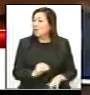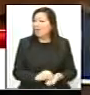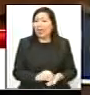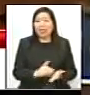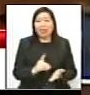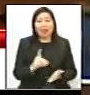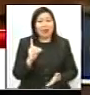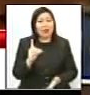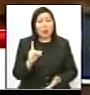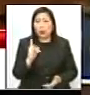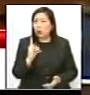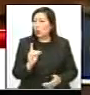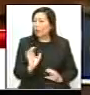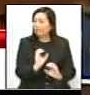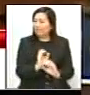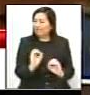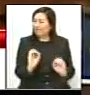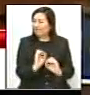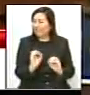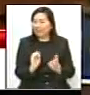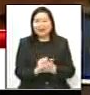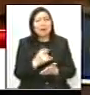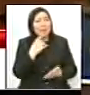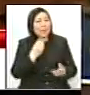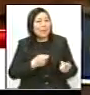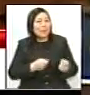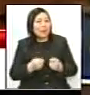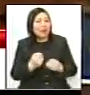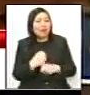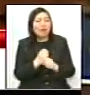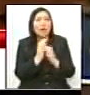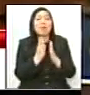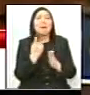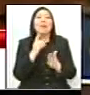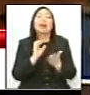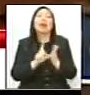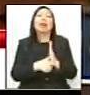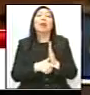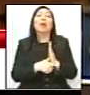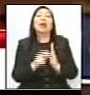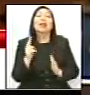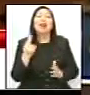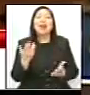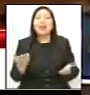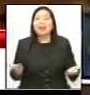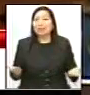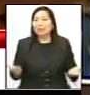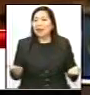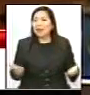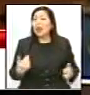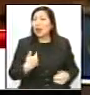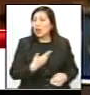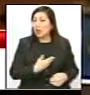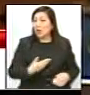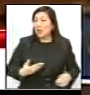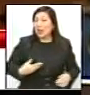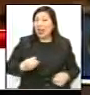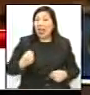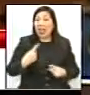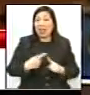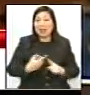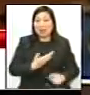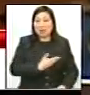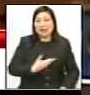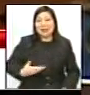decretos de urgencia, porque el decreto de urgencia ha sido el mecanismo formal para que después haya corrupción, para que en el gobierno de Alan García hayan